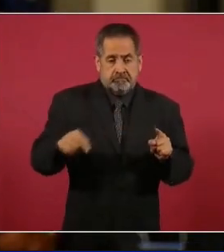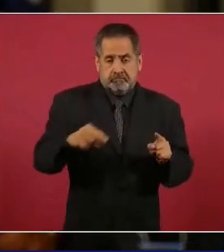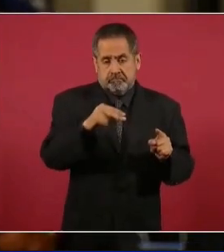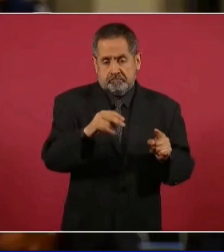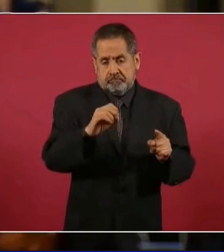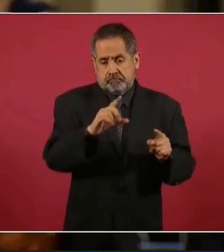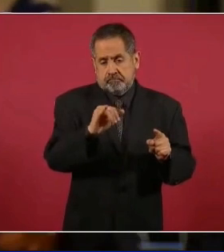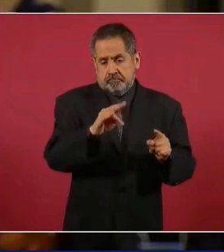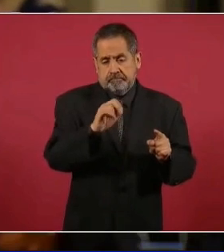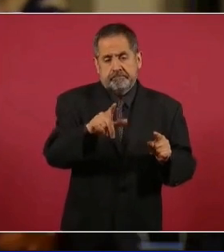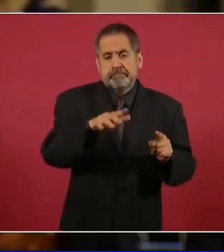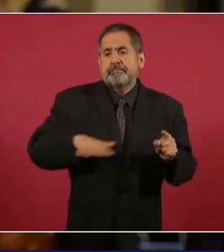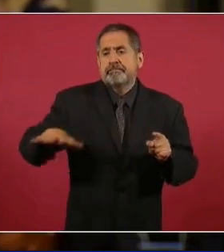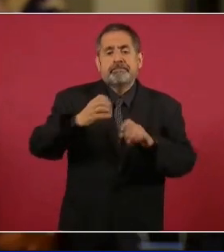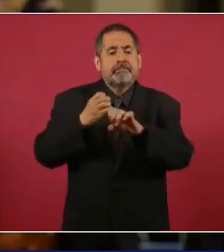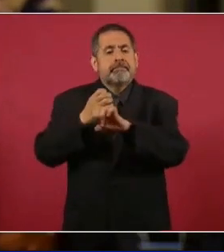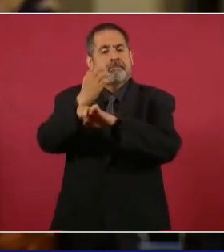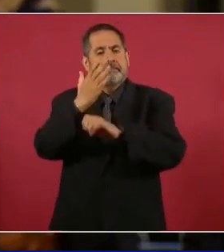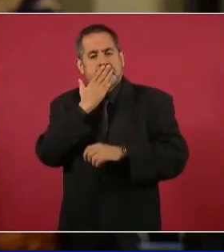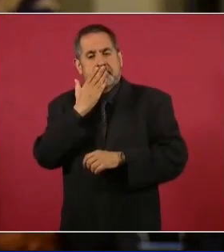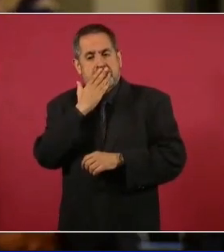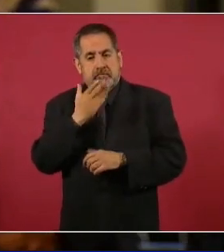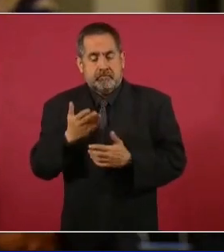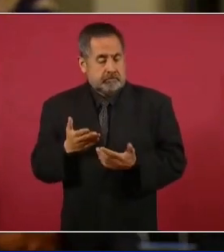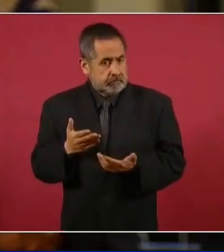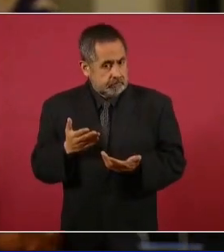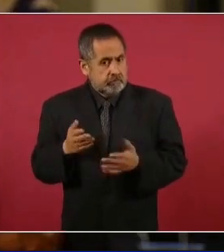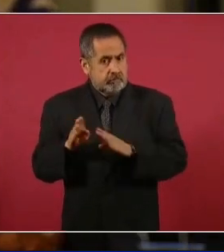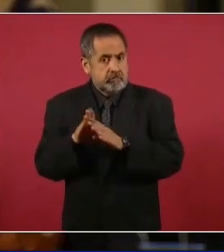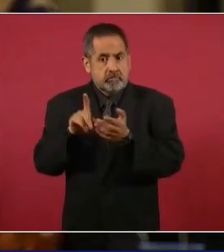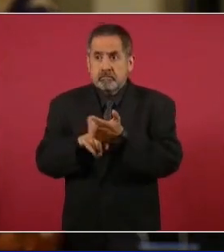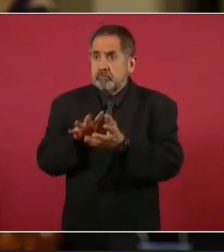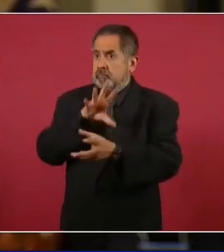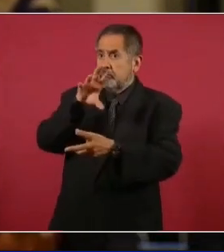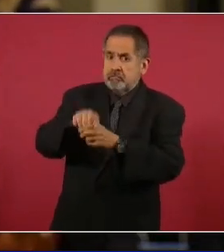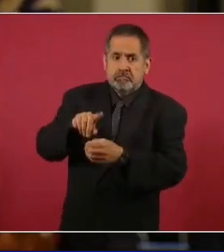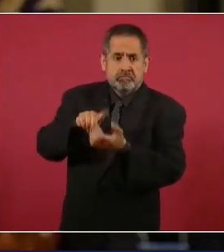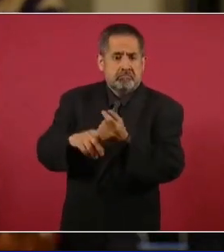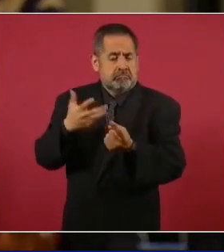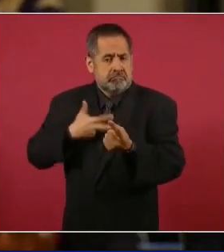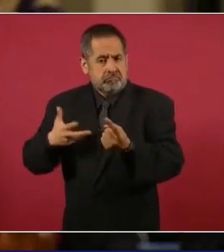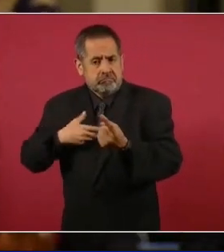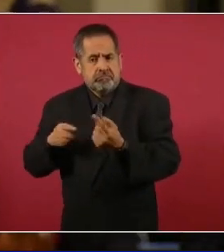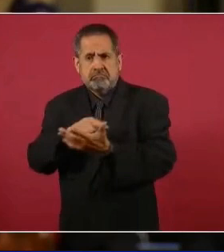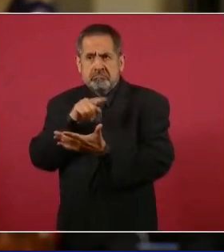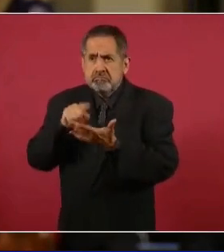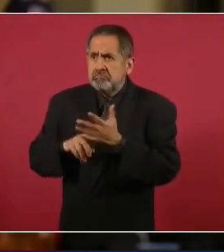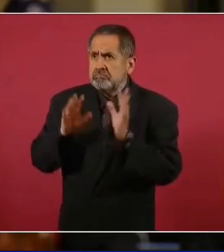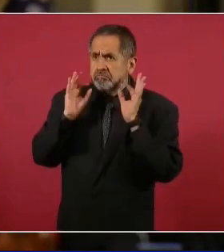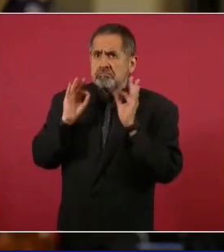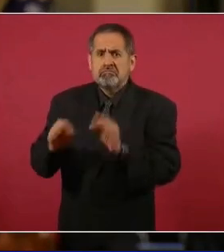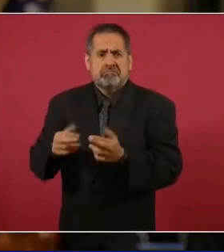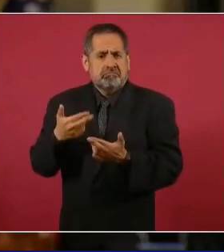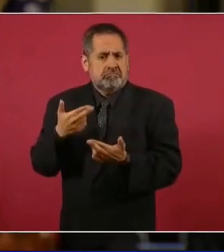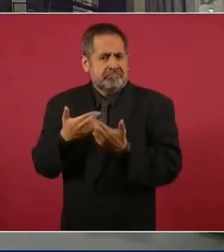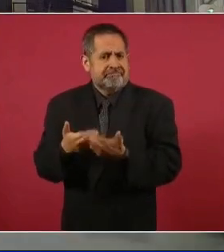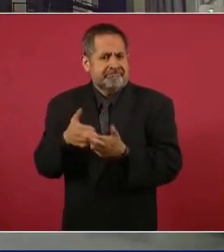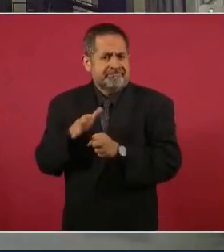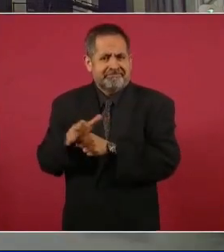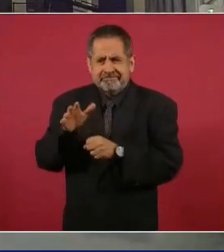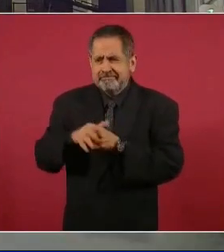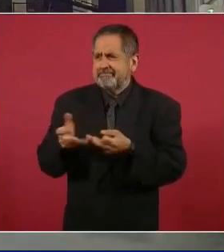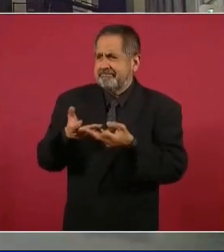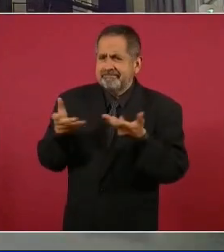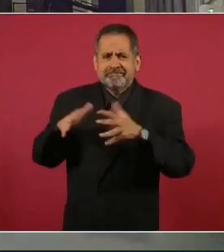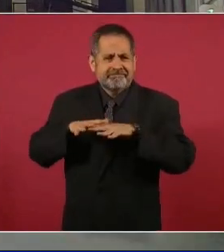como es el estado de Sonora, un estado que paradójicamente pues lo tiene todo, ¿no? Incluida la ubicación geográfica, los recursos naturales, la extensión,